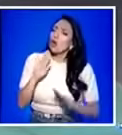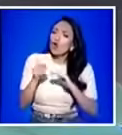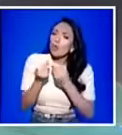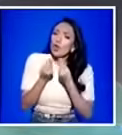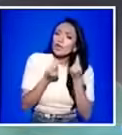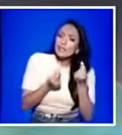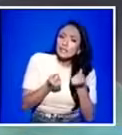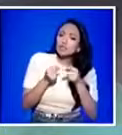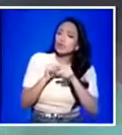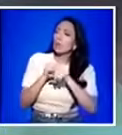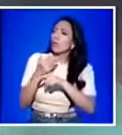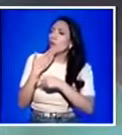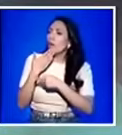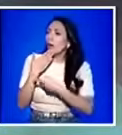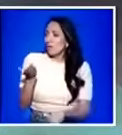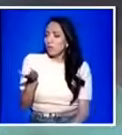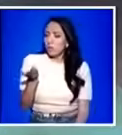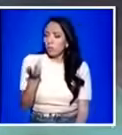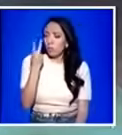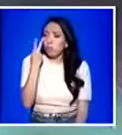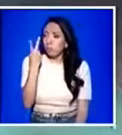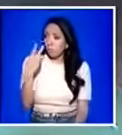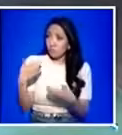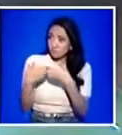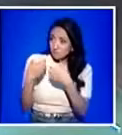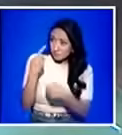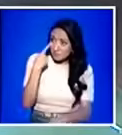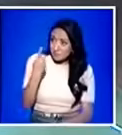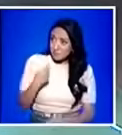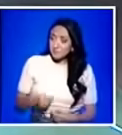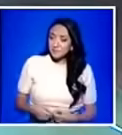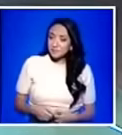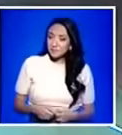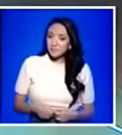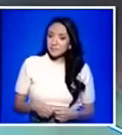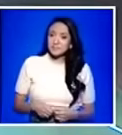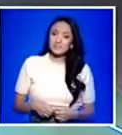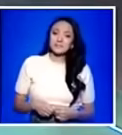encuentro deportivo de la comunidad. Ahí está listo el equipo ya.